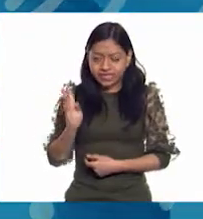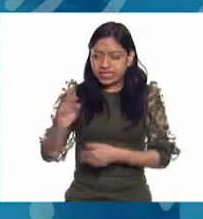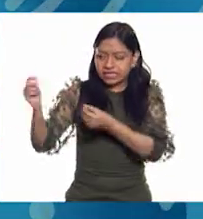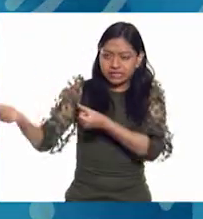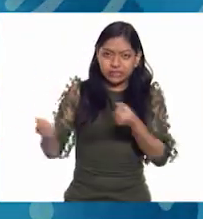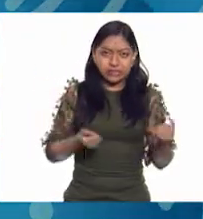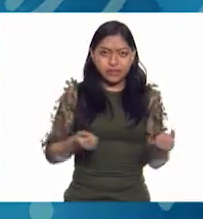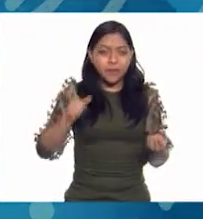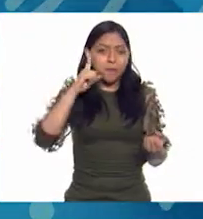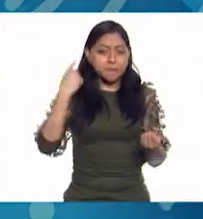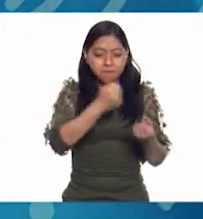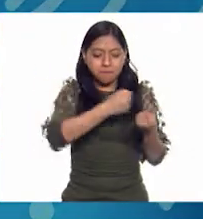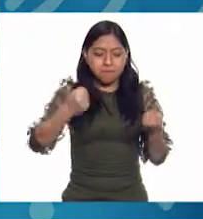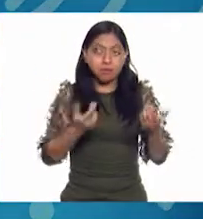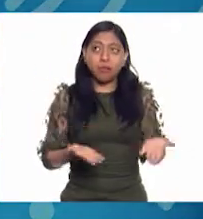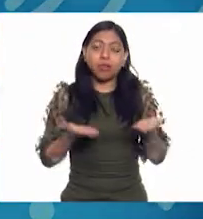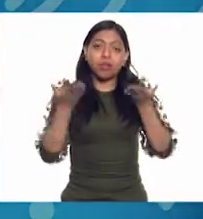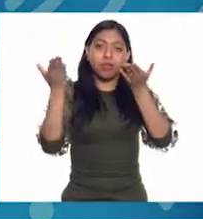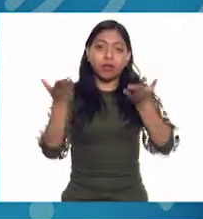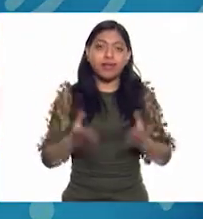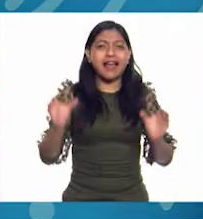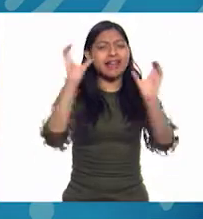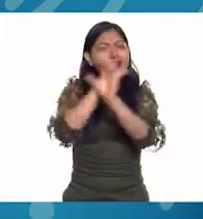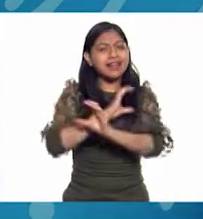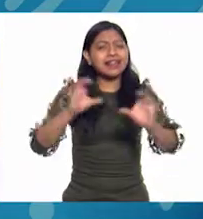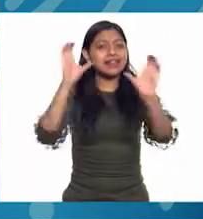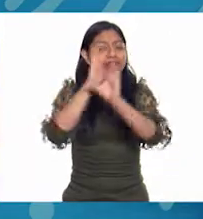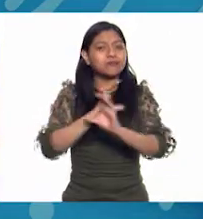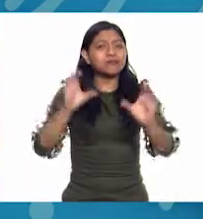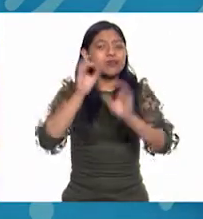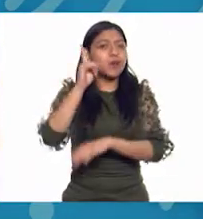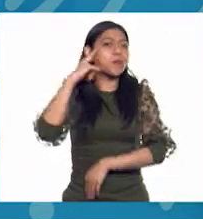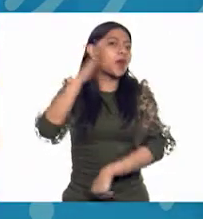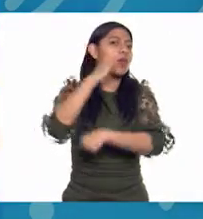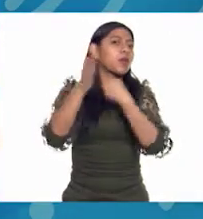y en todos los templos habían cantos y gritos de guerra.